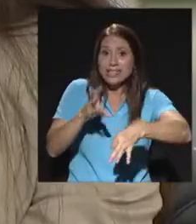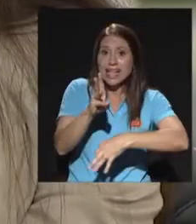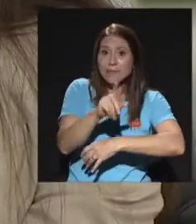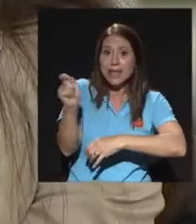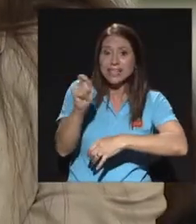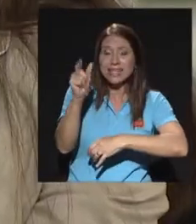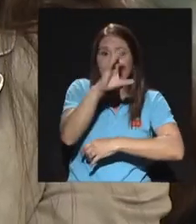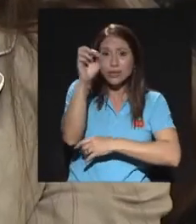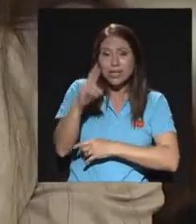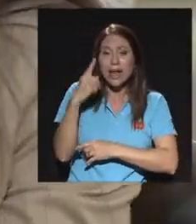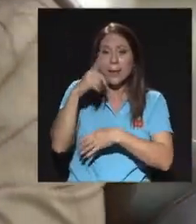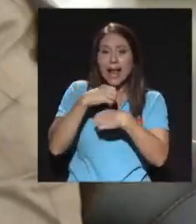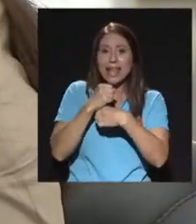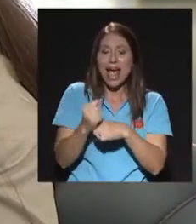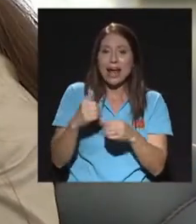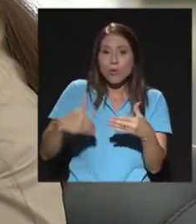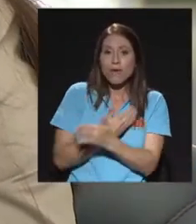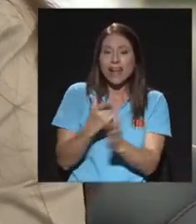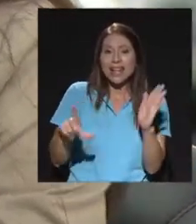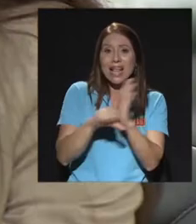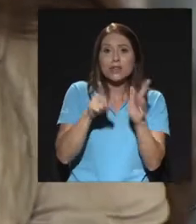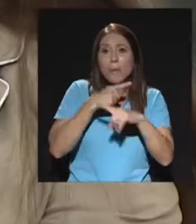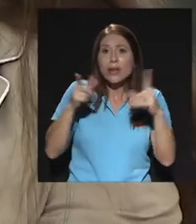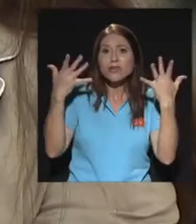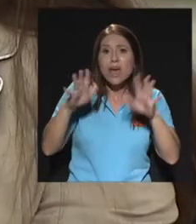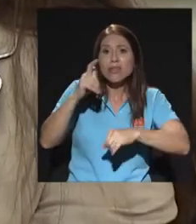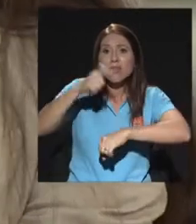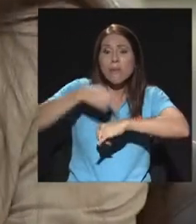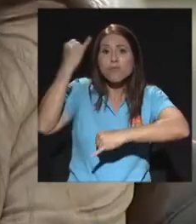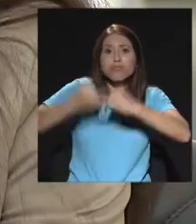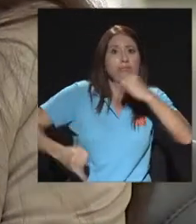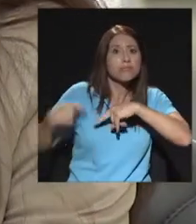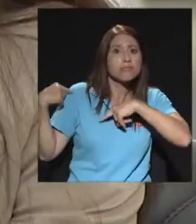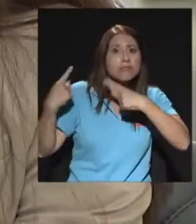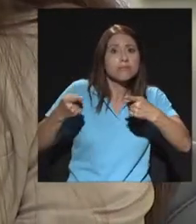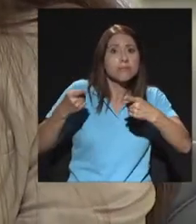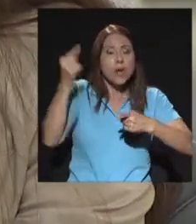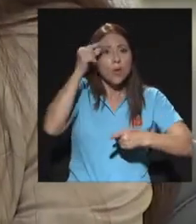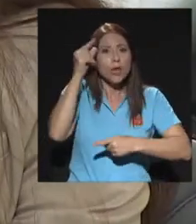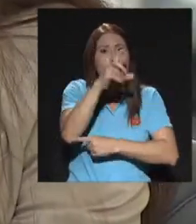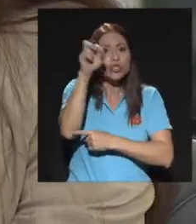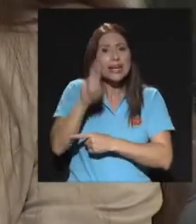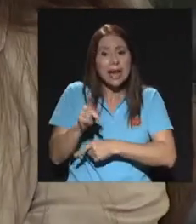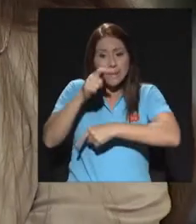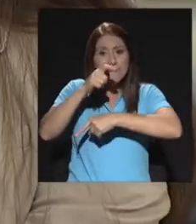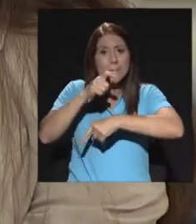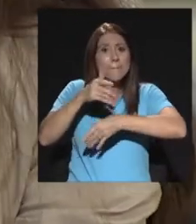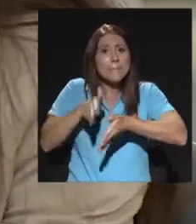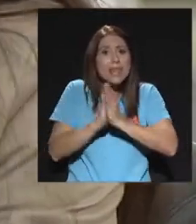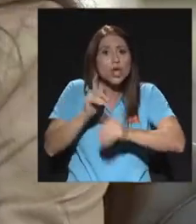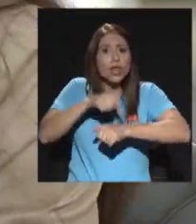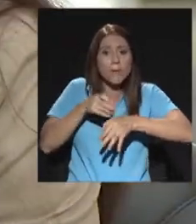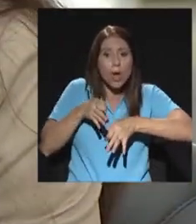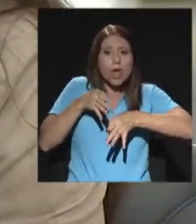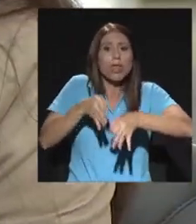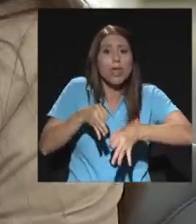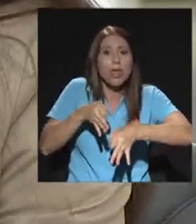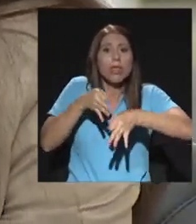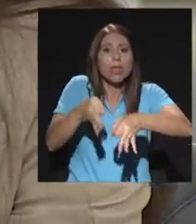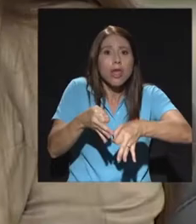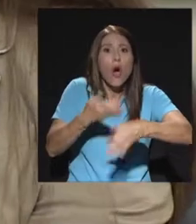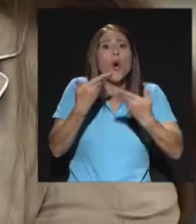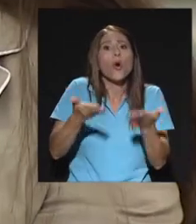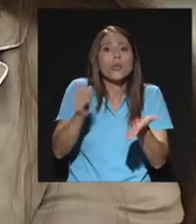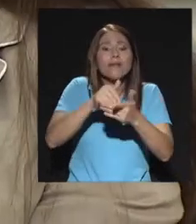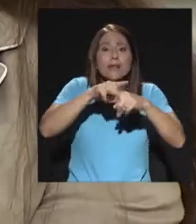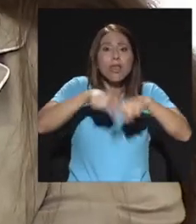legislación. Ese periodo se venció. El Estado costarricense pidió una prórroga. Volvió a vencerse la prórroga, se volvió a pedir otra prórroga. Y